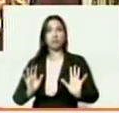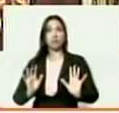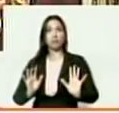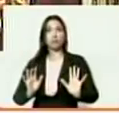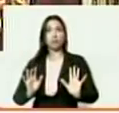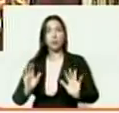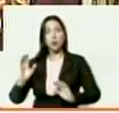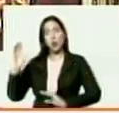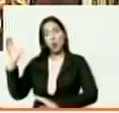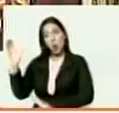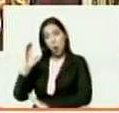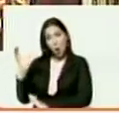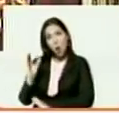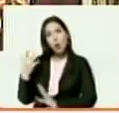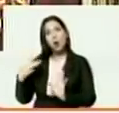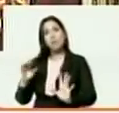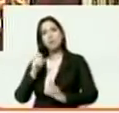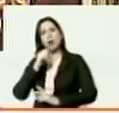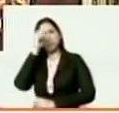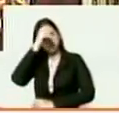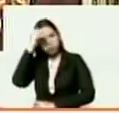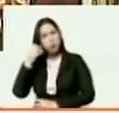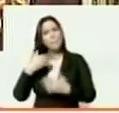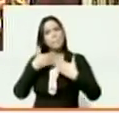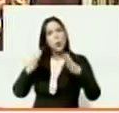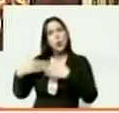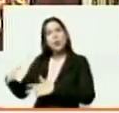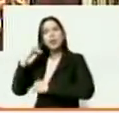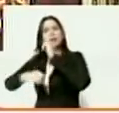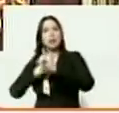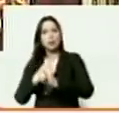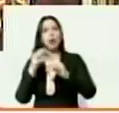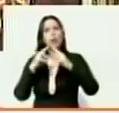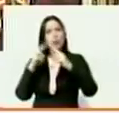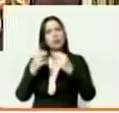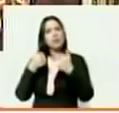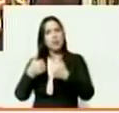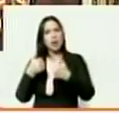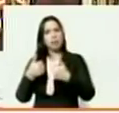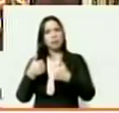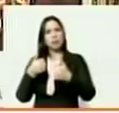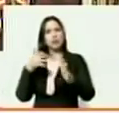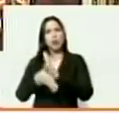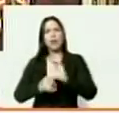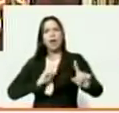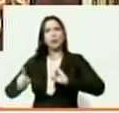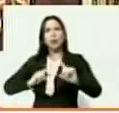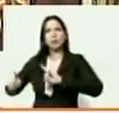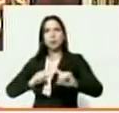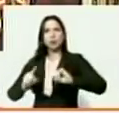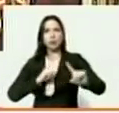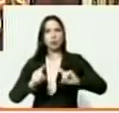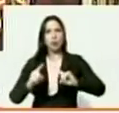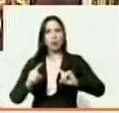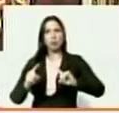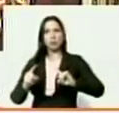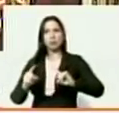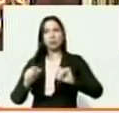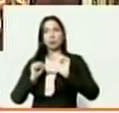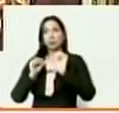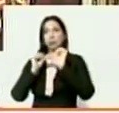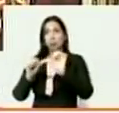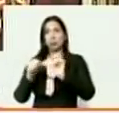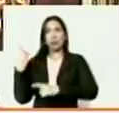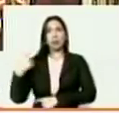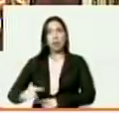en Colombia y en la opinión pública internacional conocen muy bien la actuación equilibrada, impecable que ha tenido